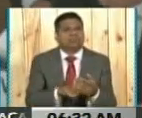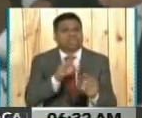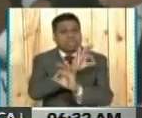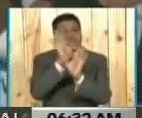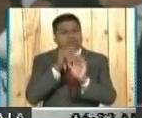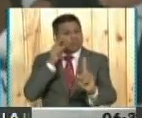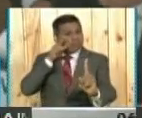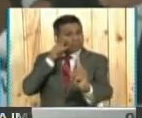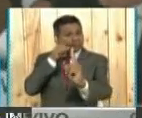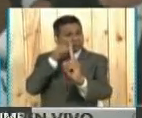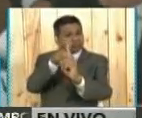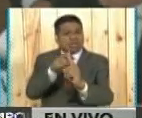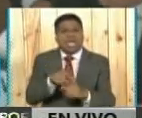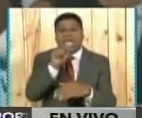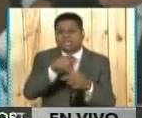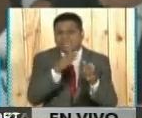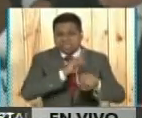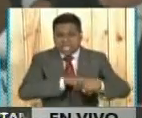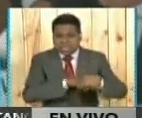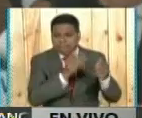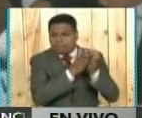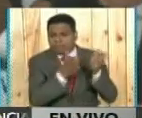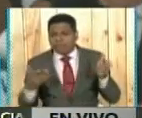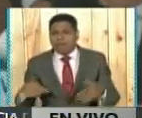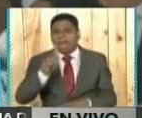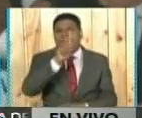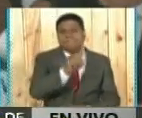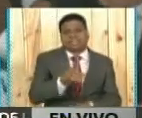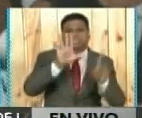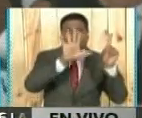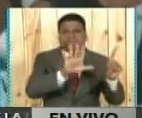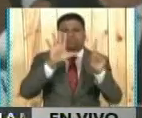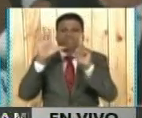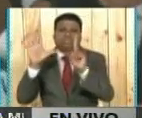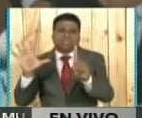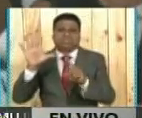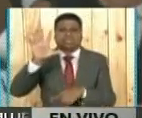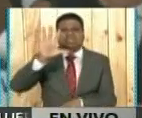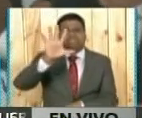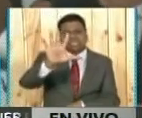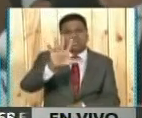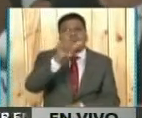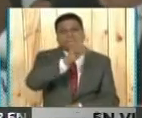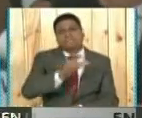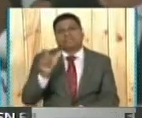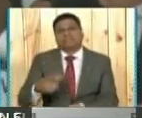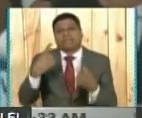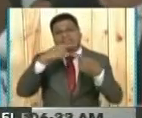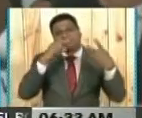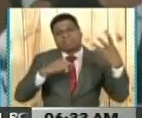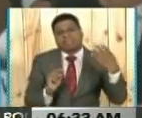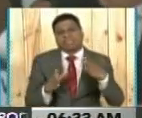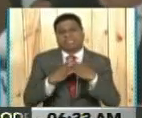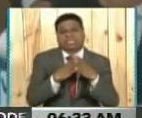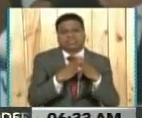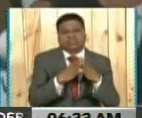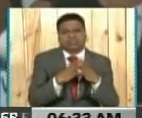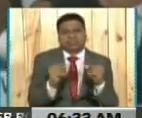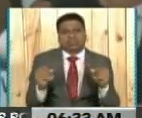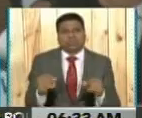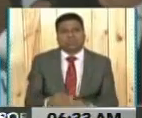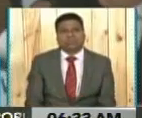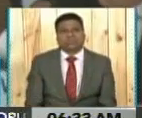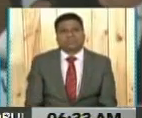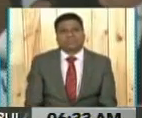durante el periodo, estos fiscales acusaron a 1.775 funcionarios pertenecientes a los distintos cuerpos de seguridad